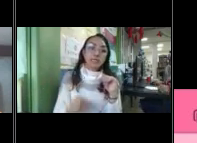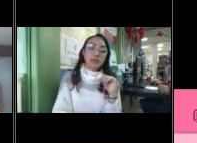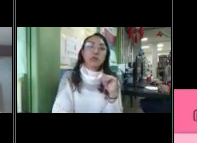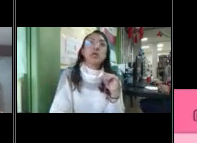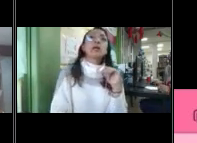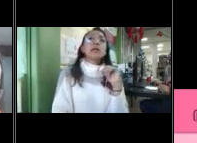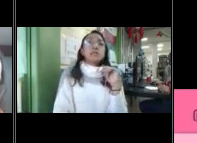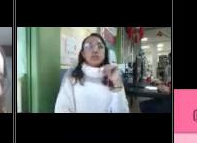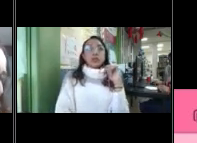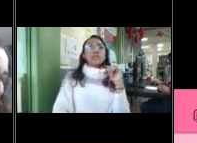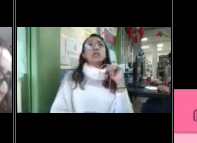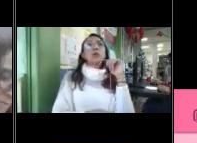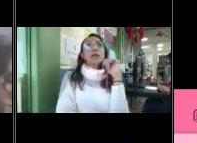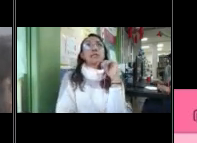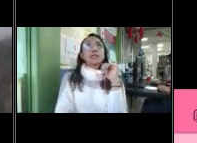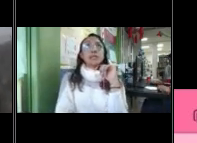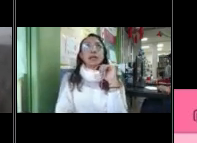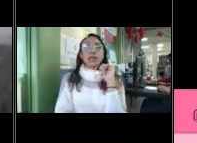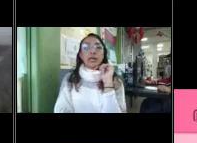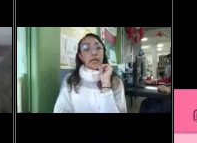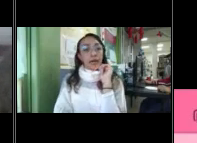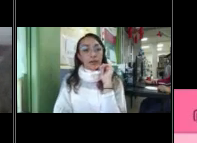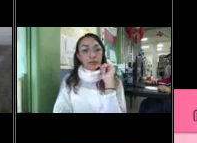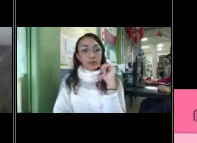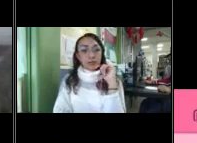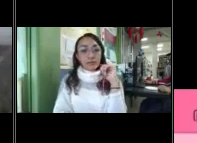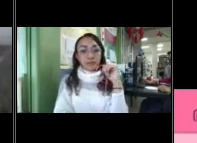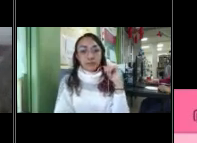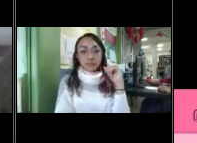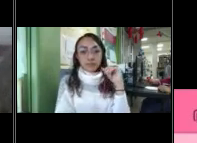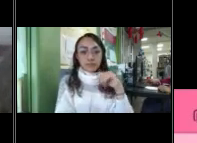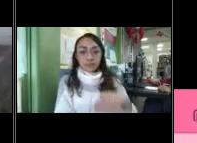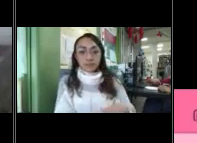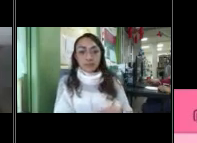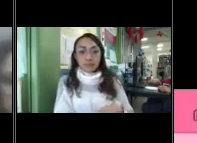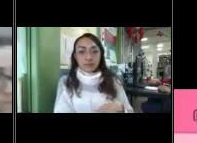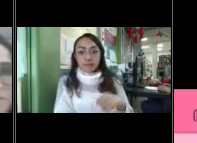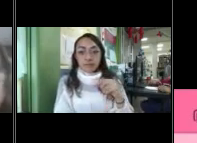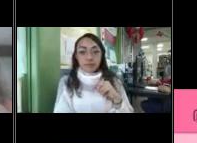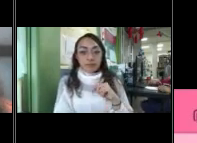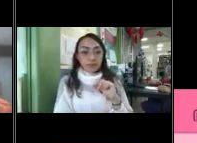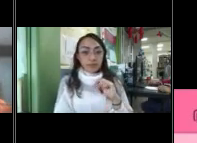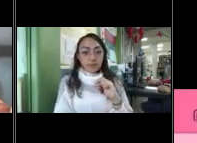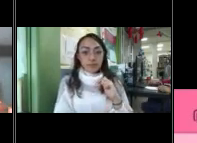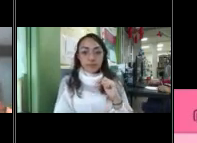las imaginamos. Si yo les digo cuál es la seña de helado,